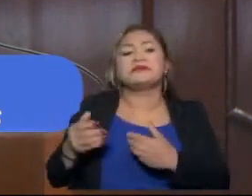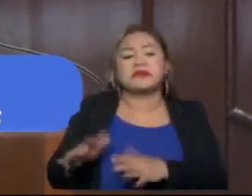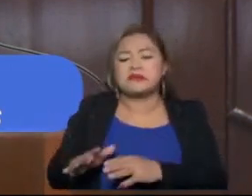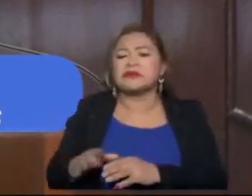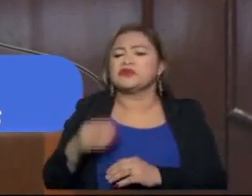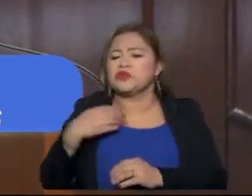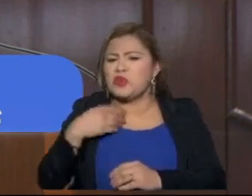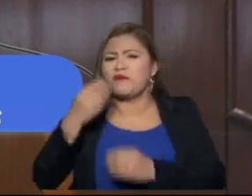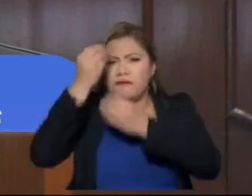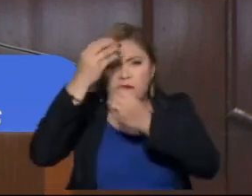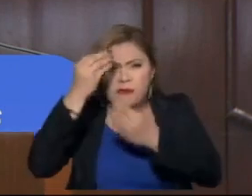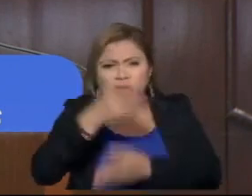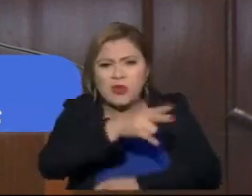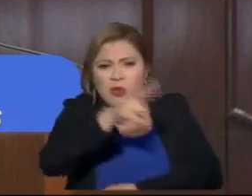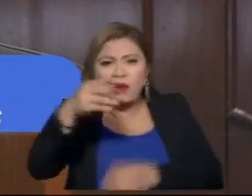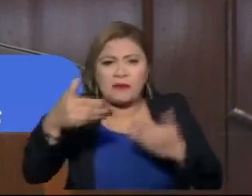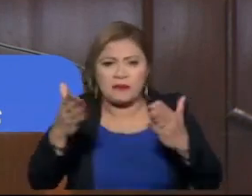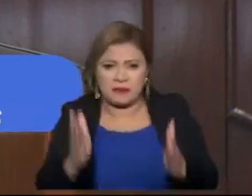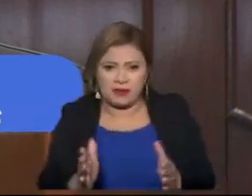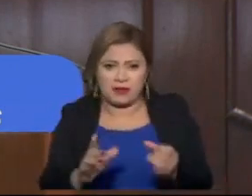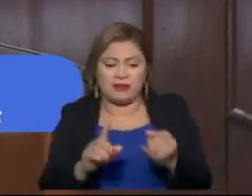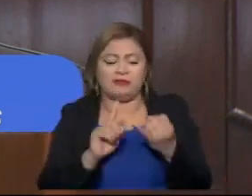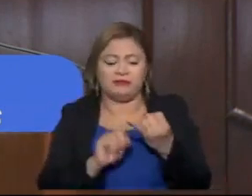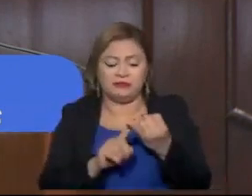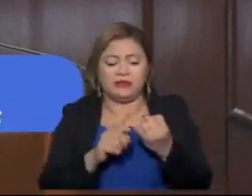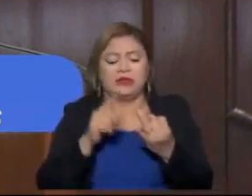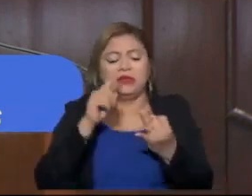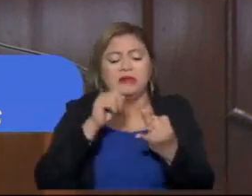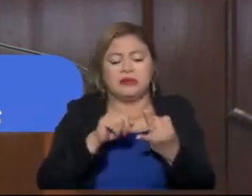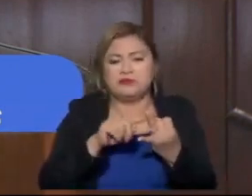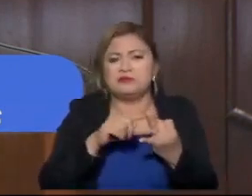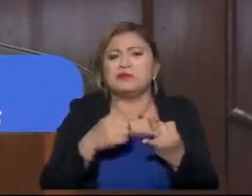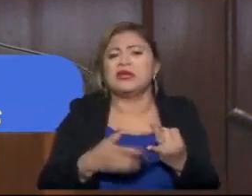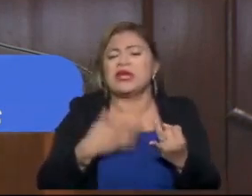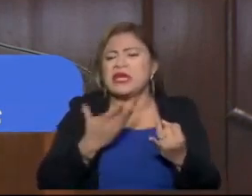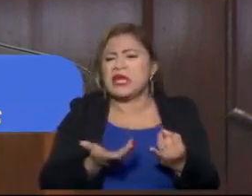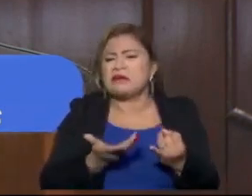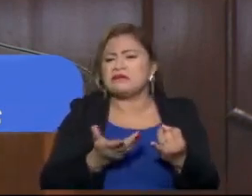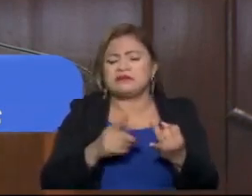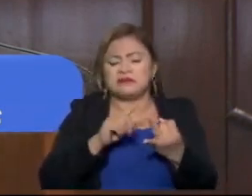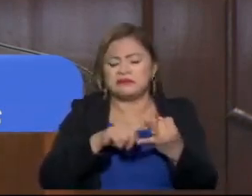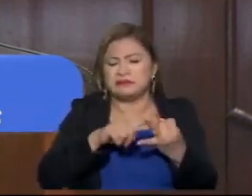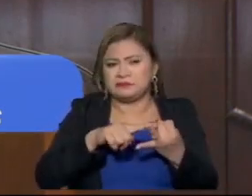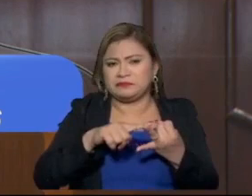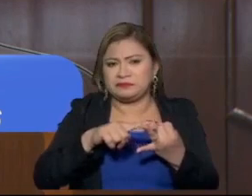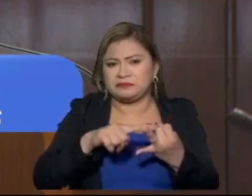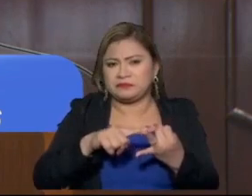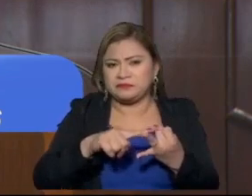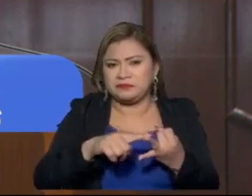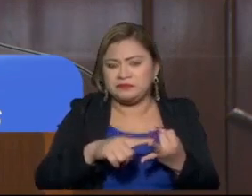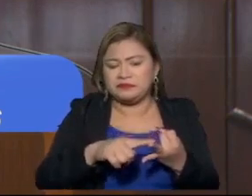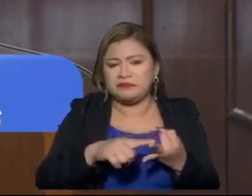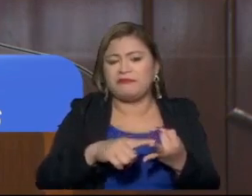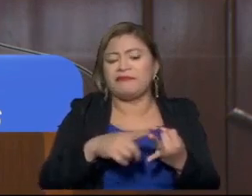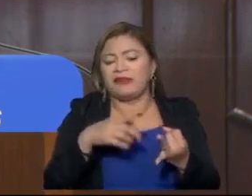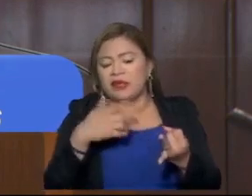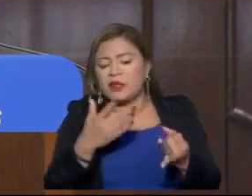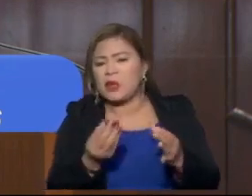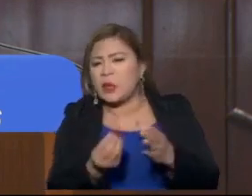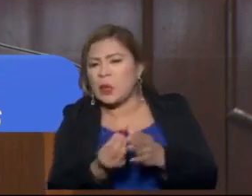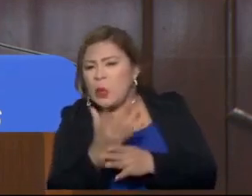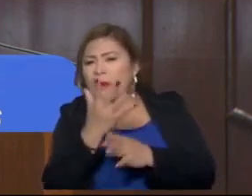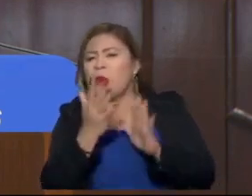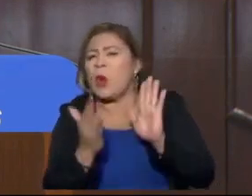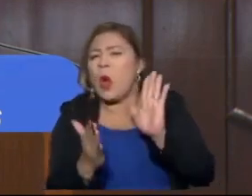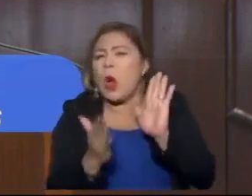Informé también que se cumplirían los trámites y procedimientos que incluían la redacción del nuevo